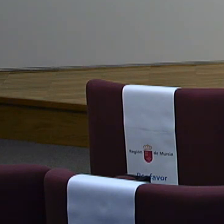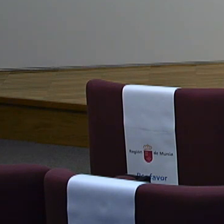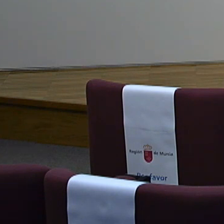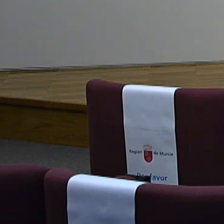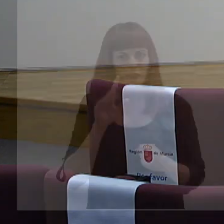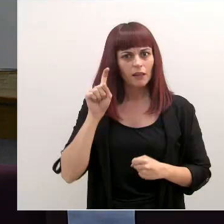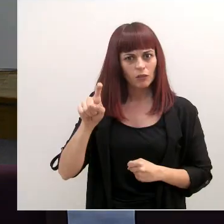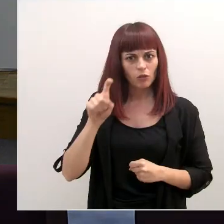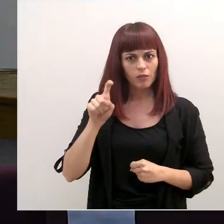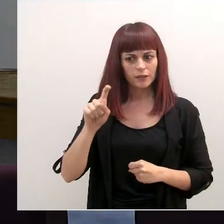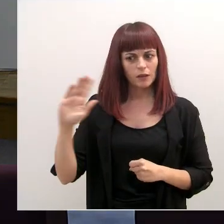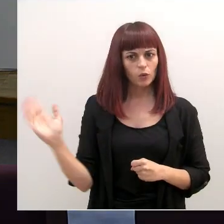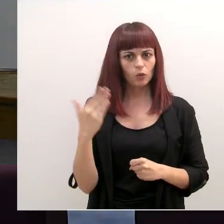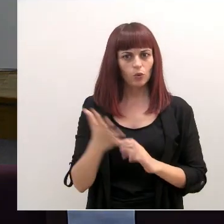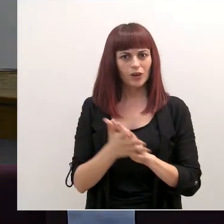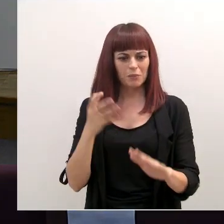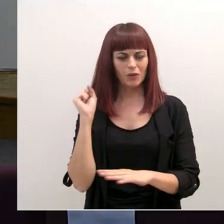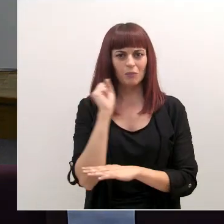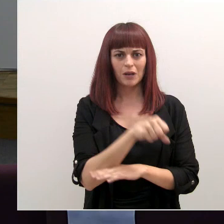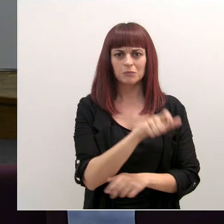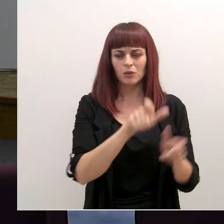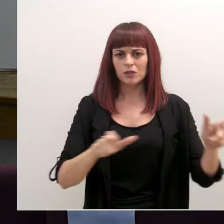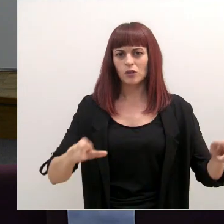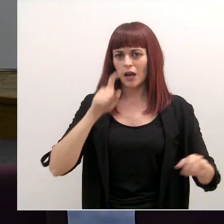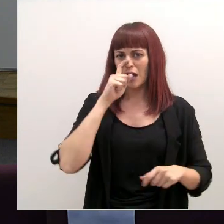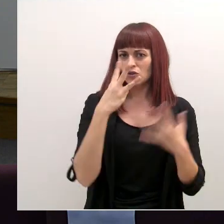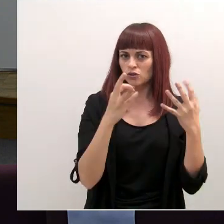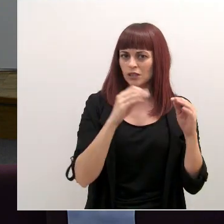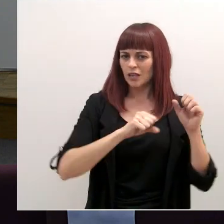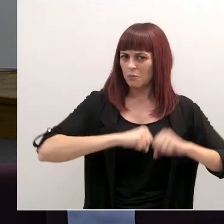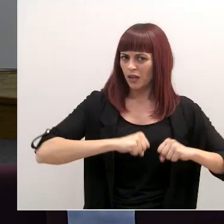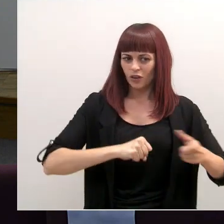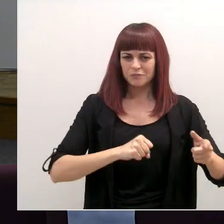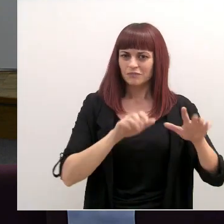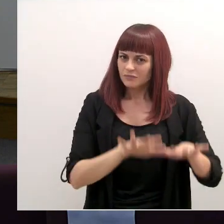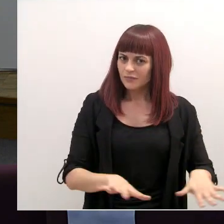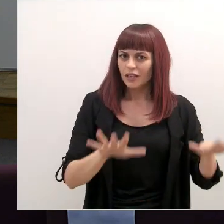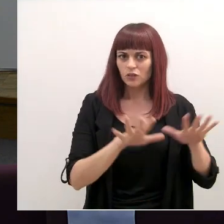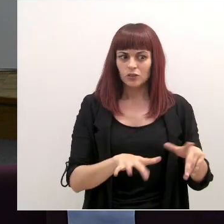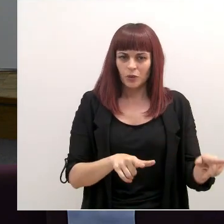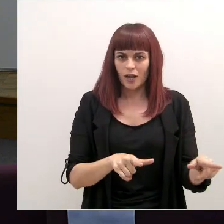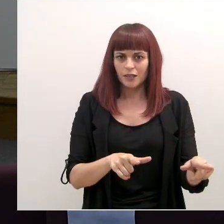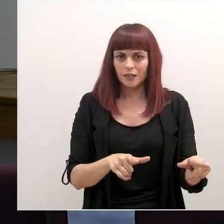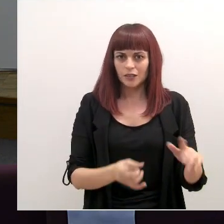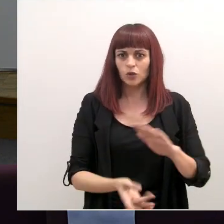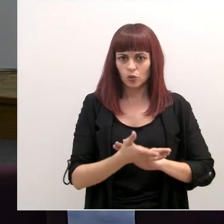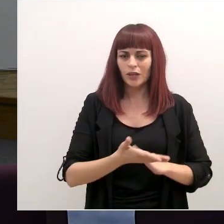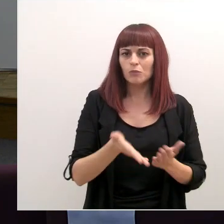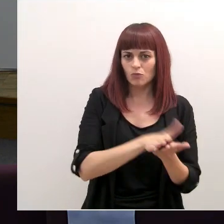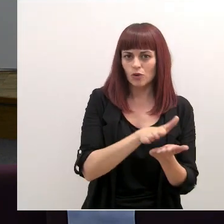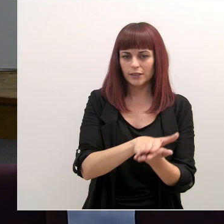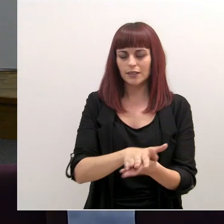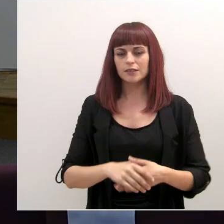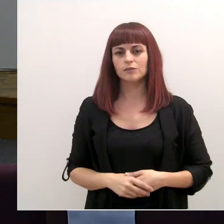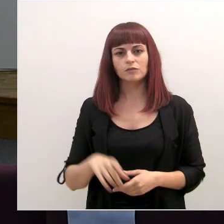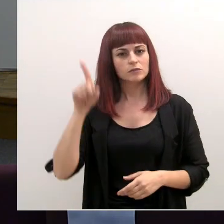de docentes y de estos colectivos que de los mayores de 80 años, que es donde se está produciendo las muertes. Vale.